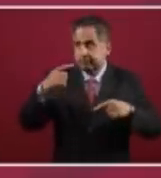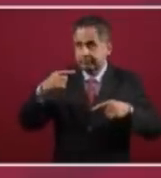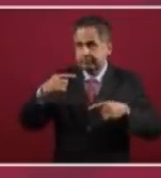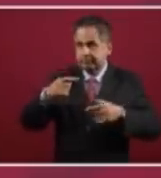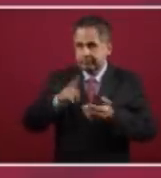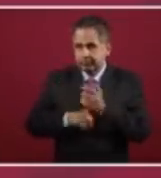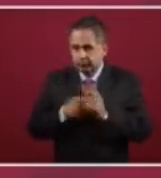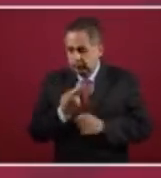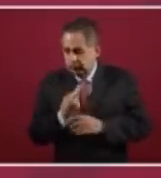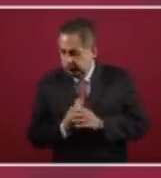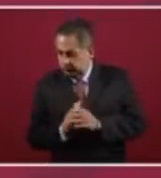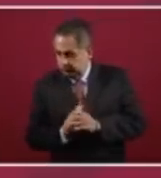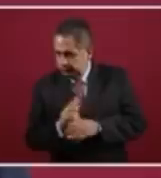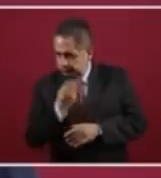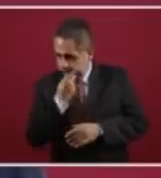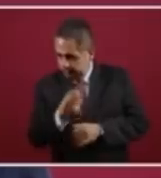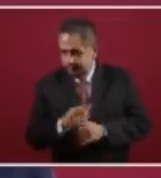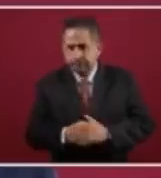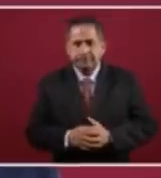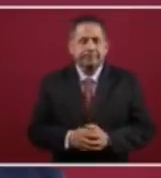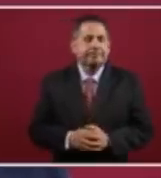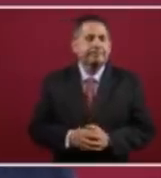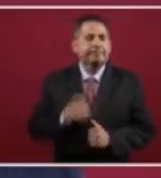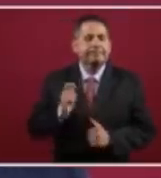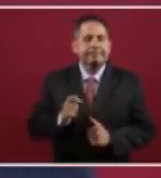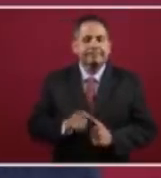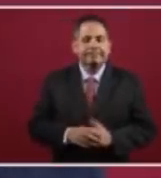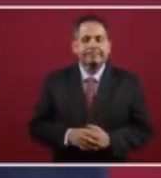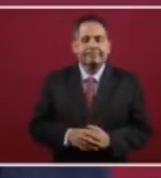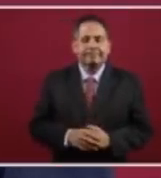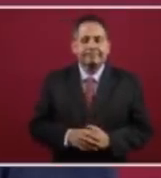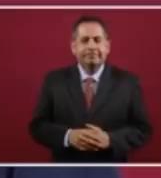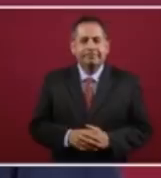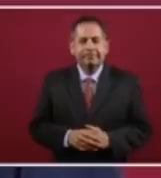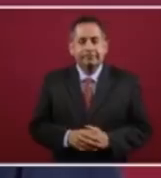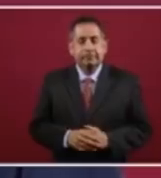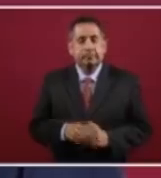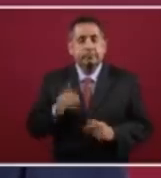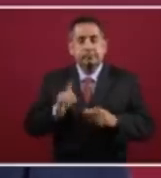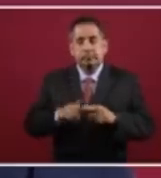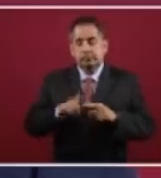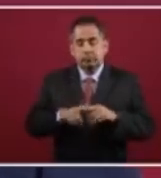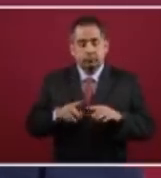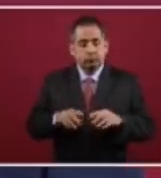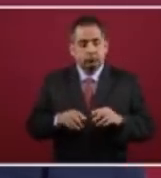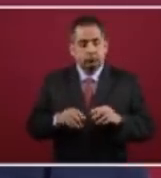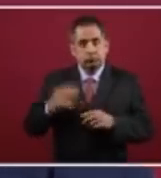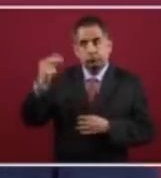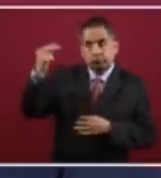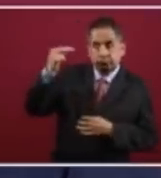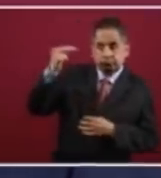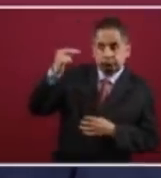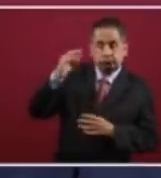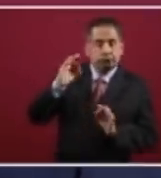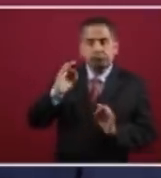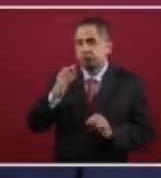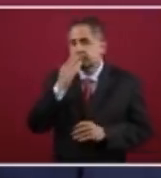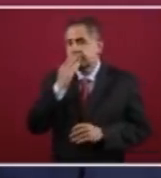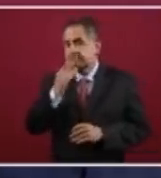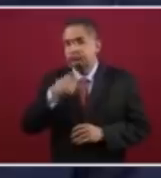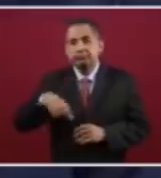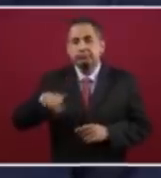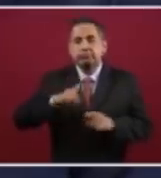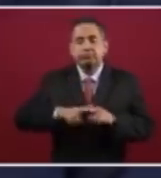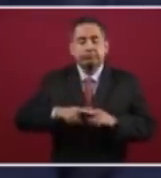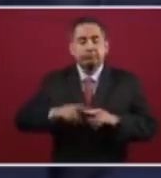aquí entre nos les digo que están viendo con buenos ojos en